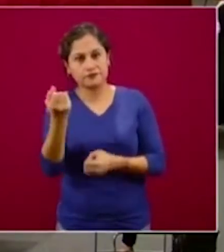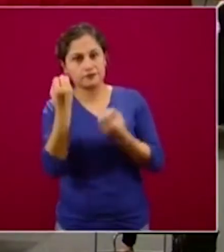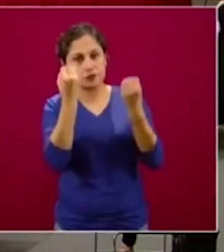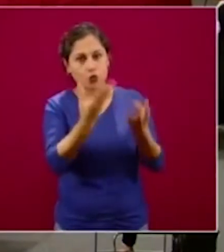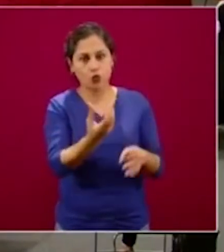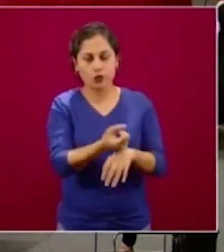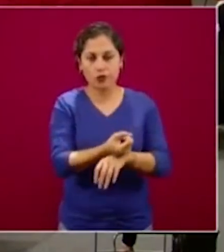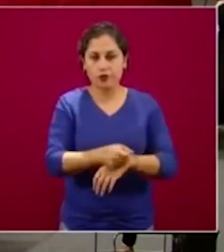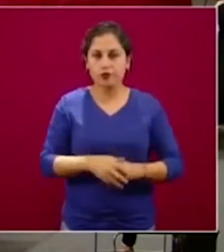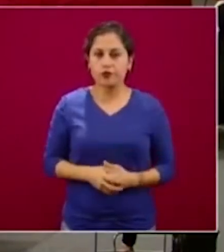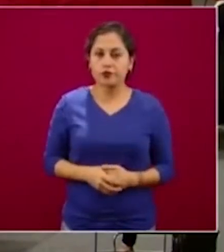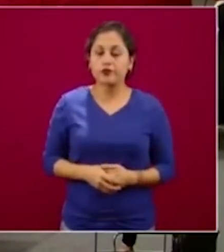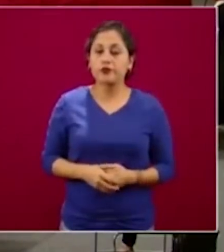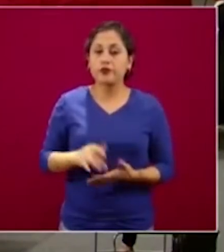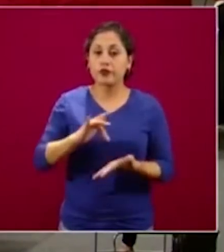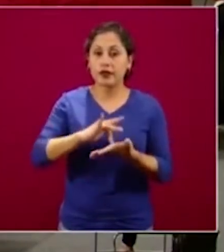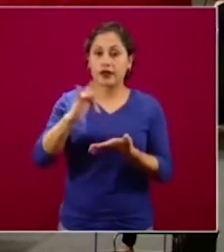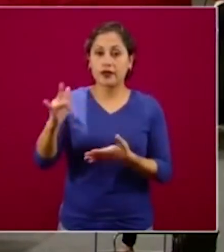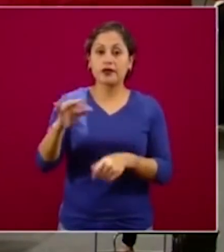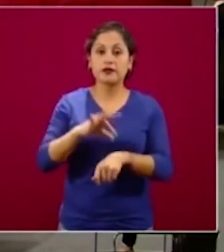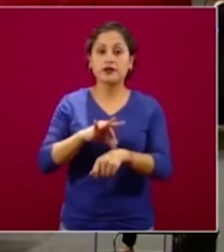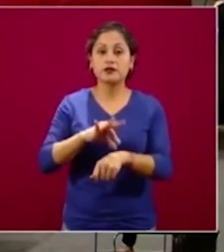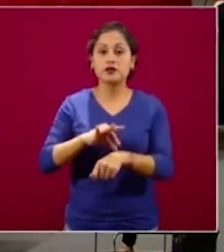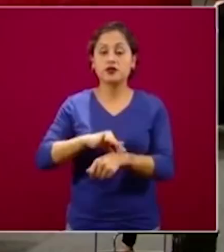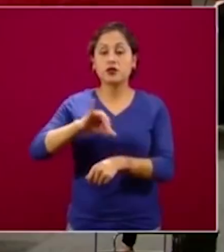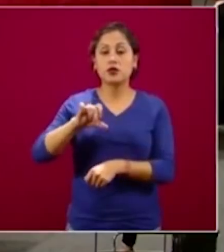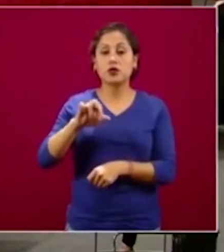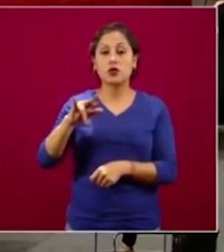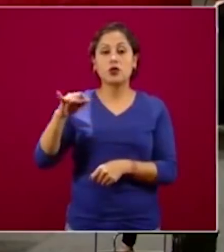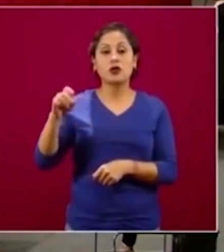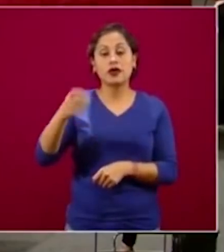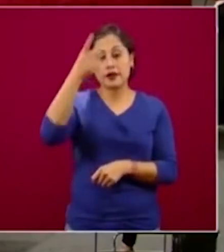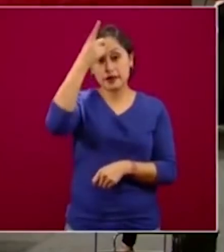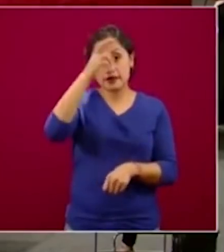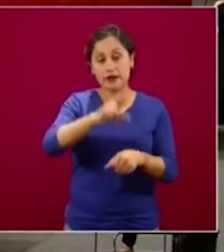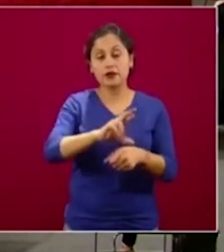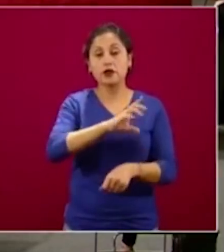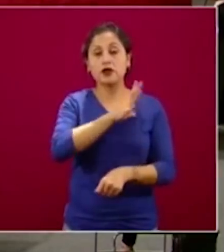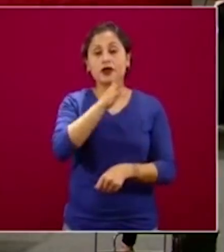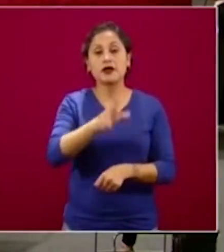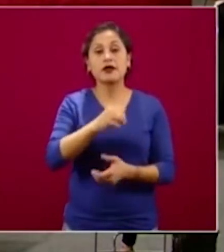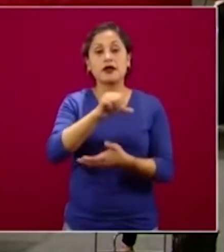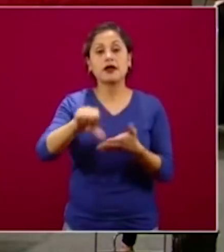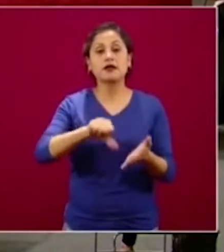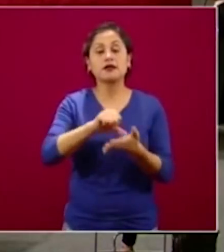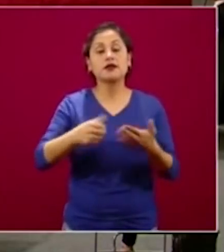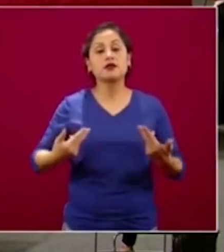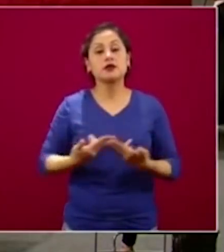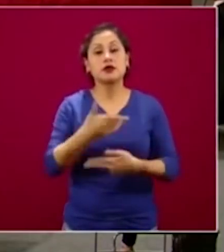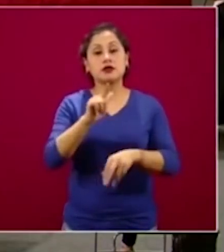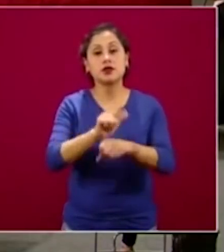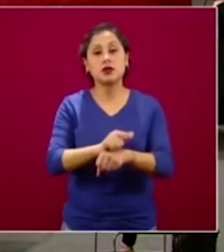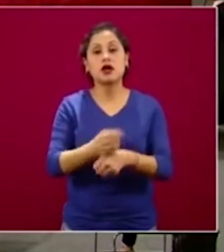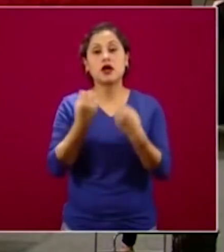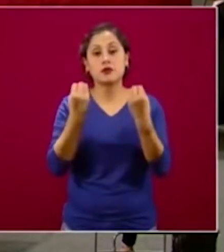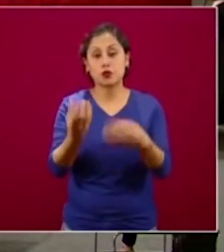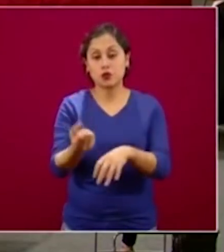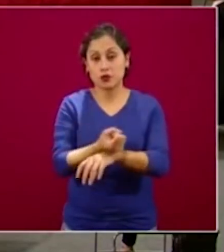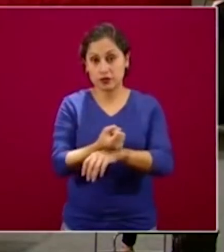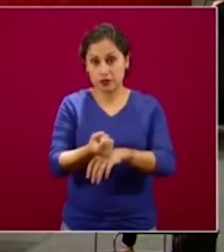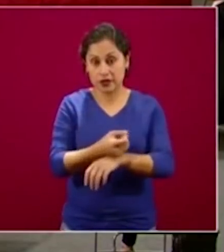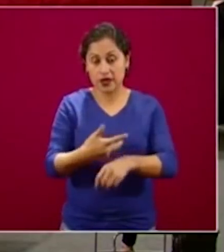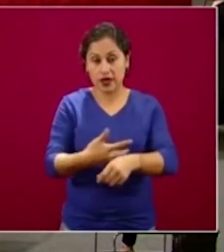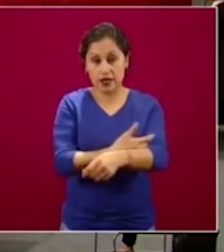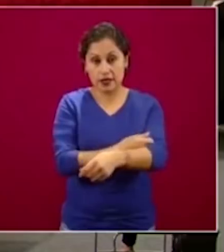Muchas gracias, doctor Jorge Trejo Gómora, director general del Centro Nacional de Transfusión Sanguínea. Vamos a empezar con la ronda de preguntas